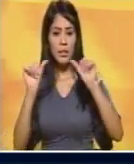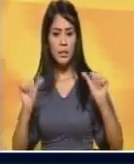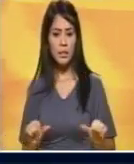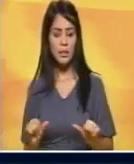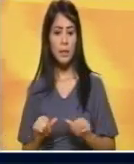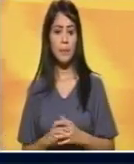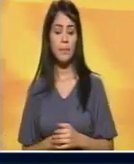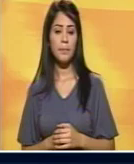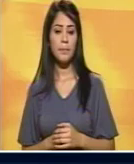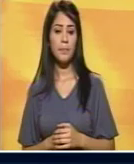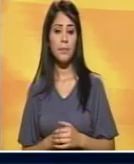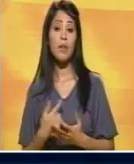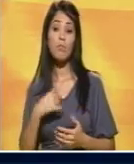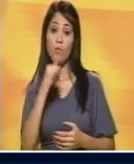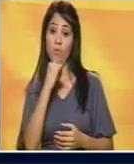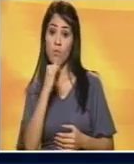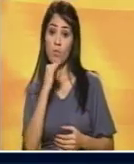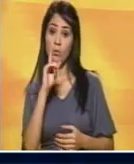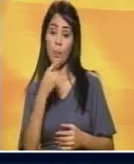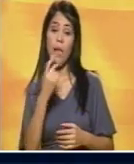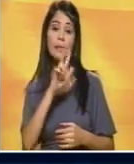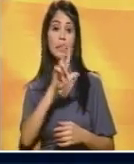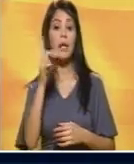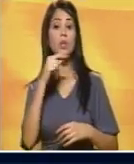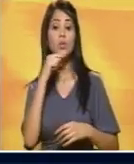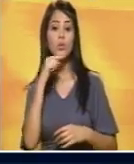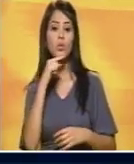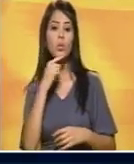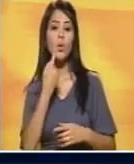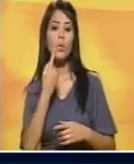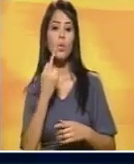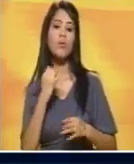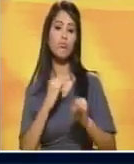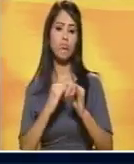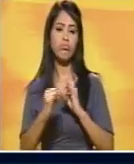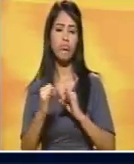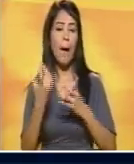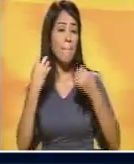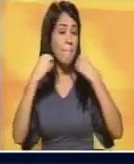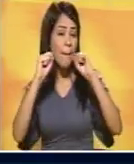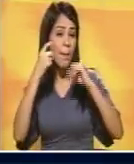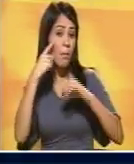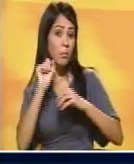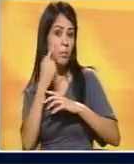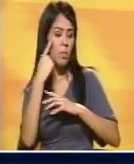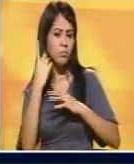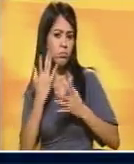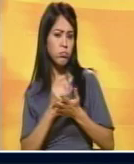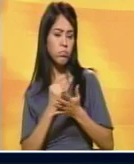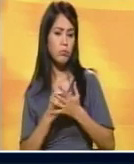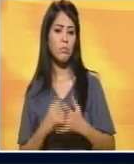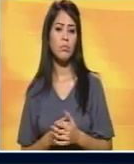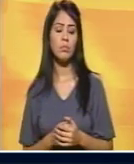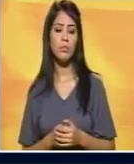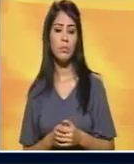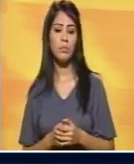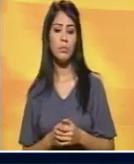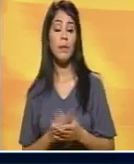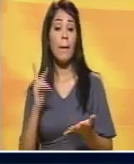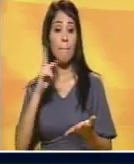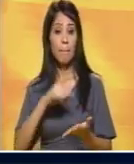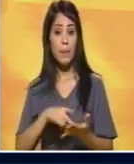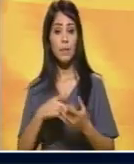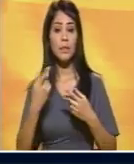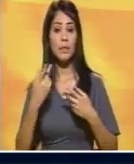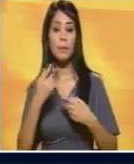Información de la Sudeban, indicó que desde el 3 de octubre las transacciones se mantienen en prueba piloto, fase experimental en la que participan la banca